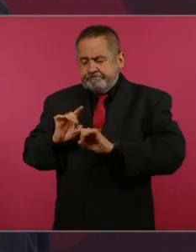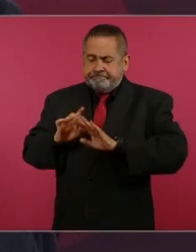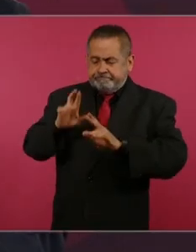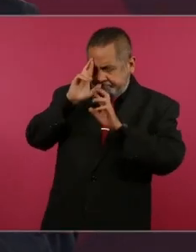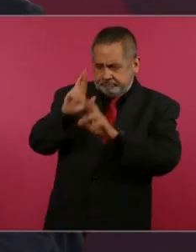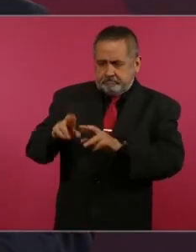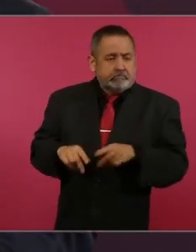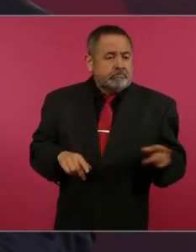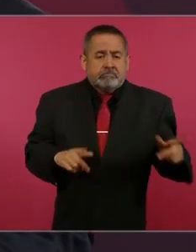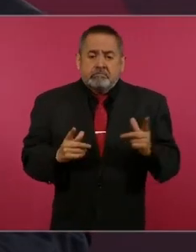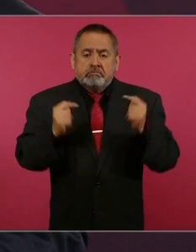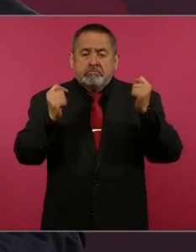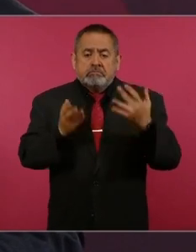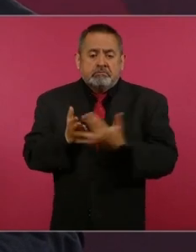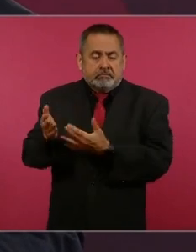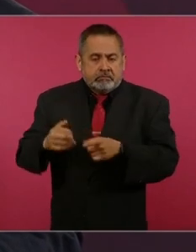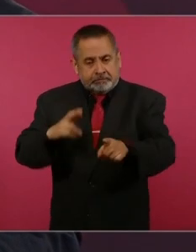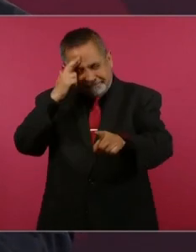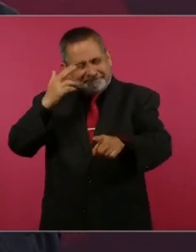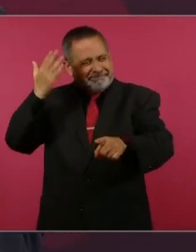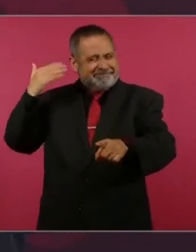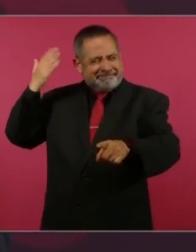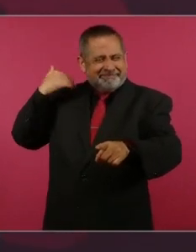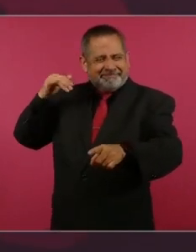Fueron a protegerse a nuestra embajada